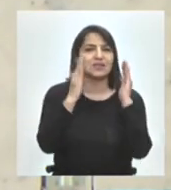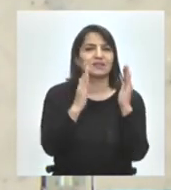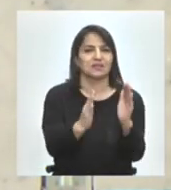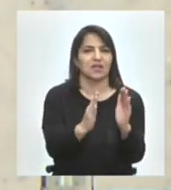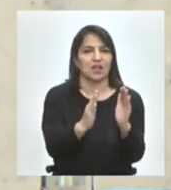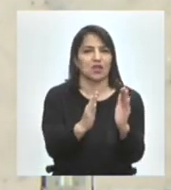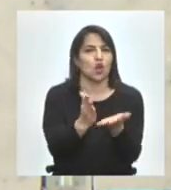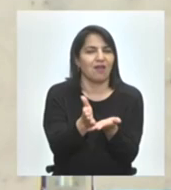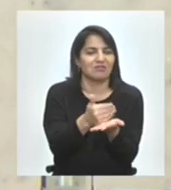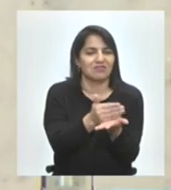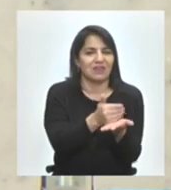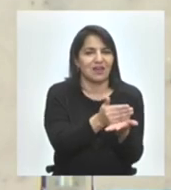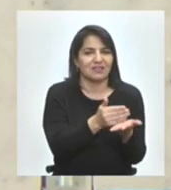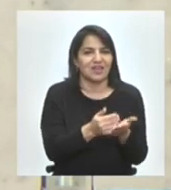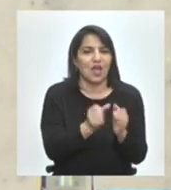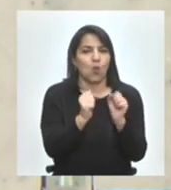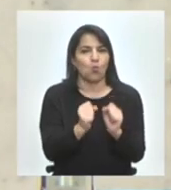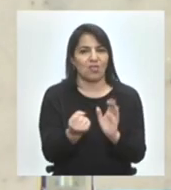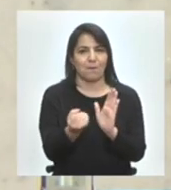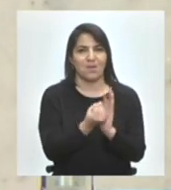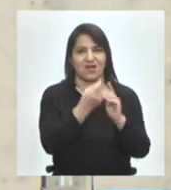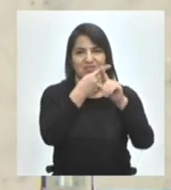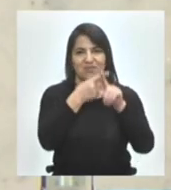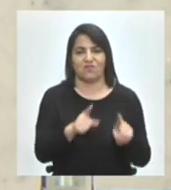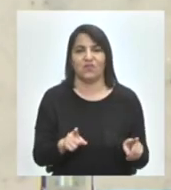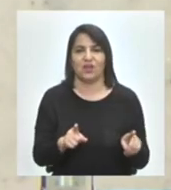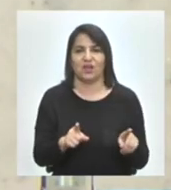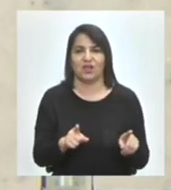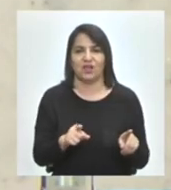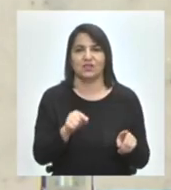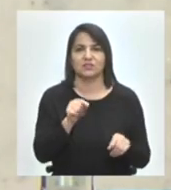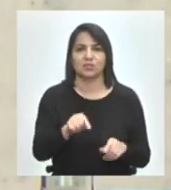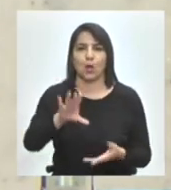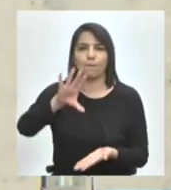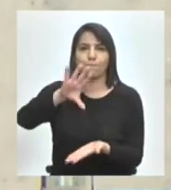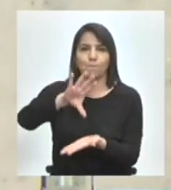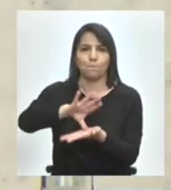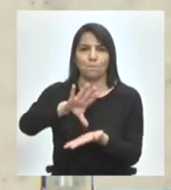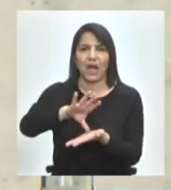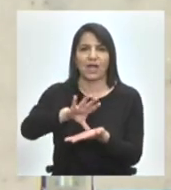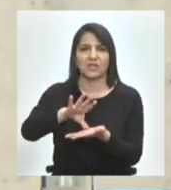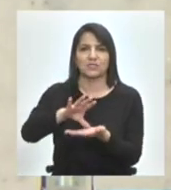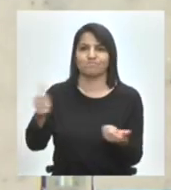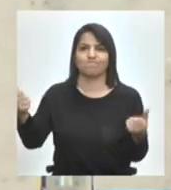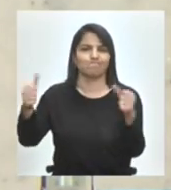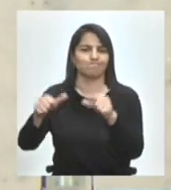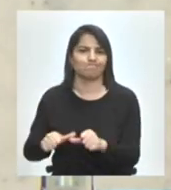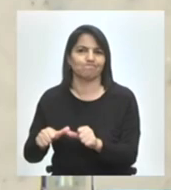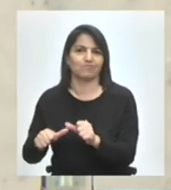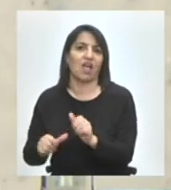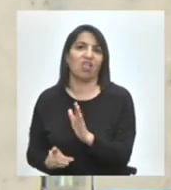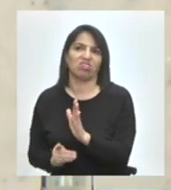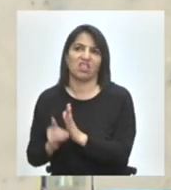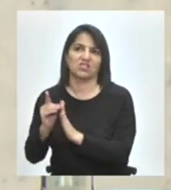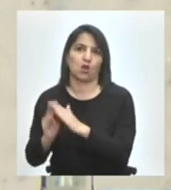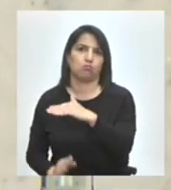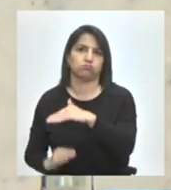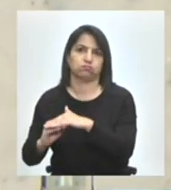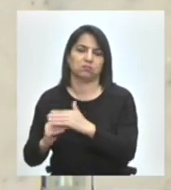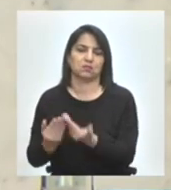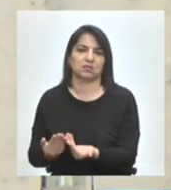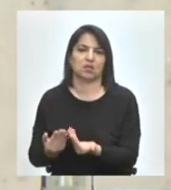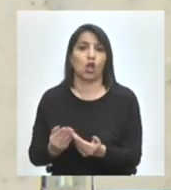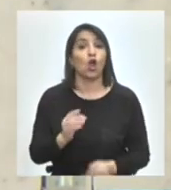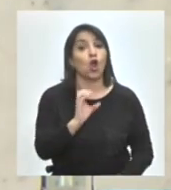agendas estratégicas que pueden marcar la diferencia entre ser un país que frustró sus posibilidades de desarrollo o ser uno